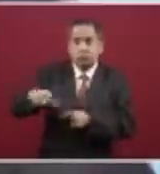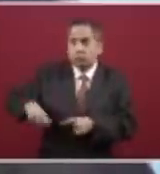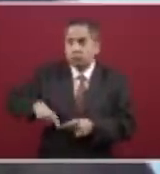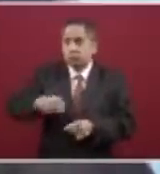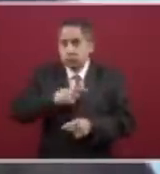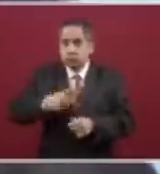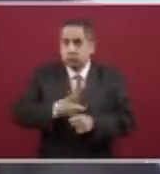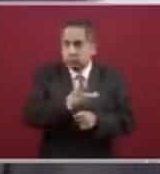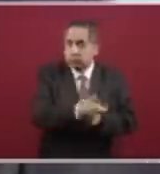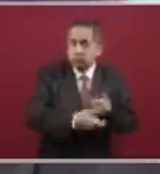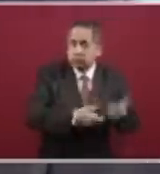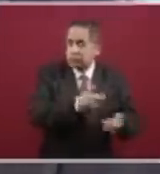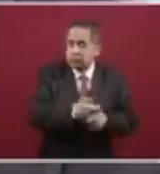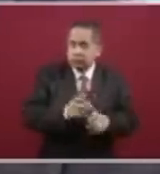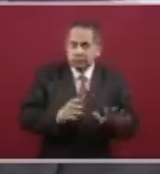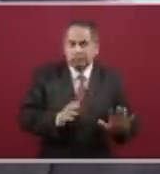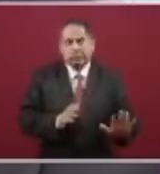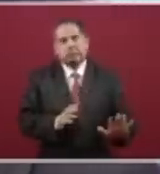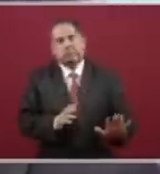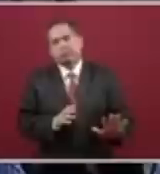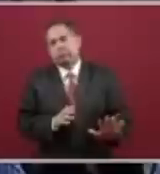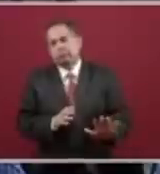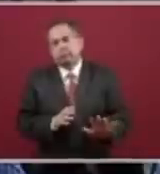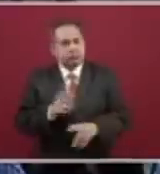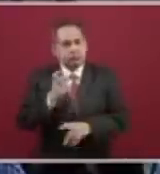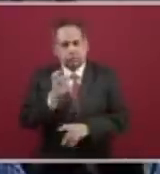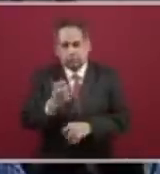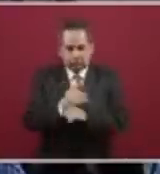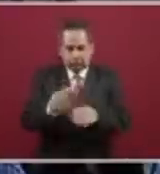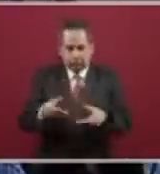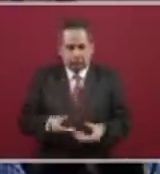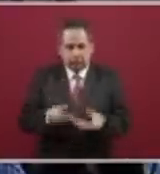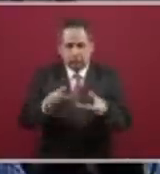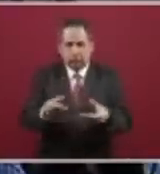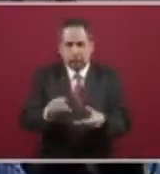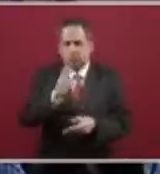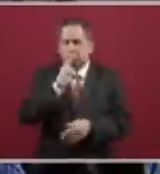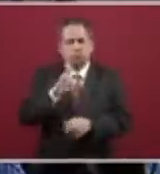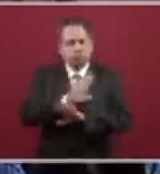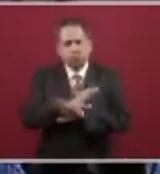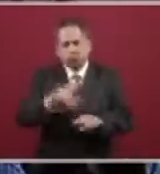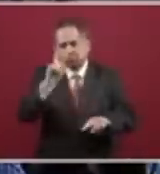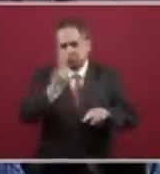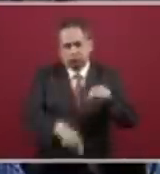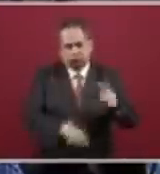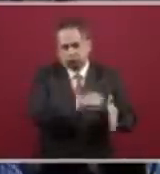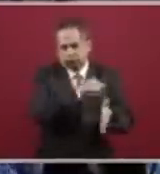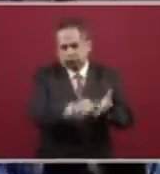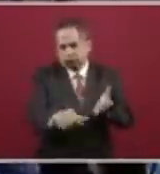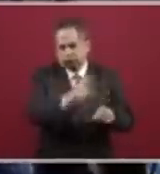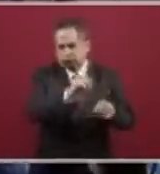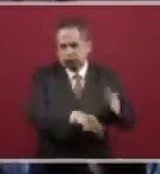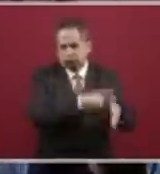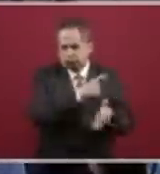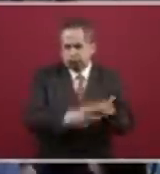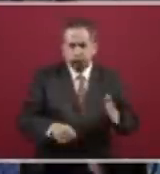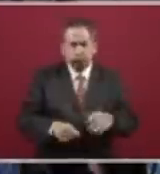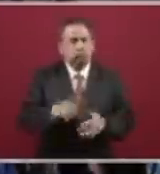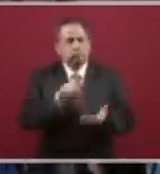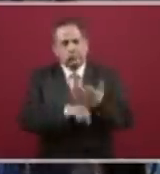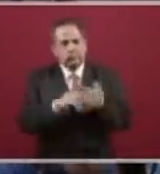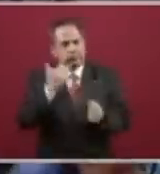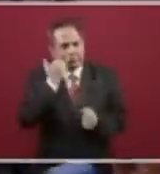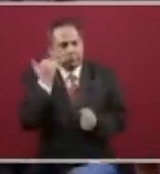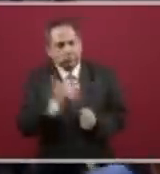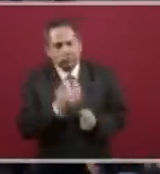este informe abordan las razones que llevaron a la cancelación del proyecto y las irregularidades